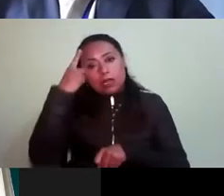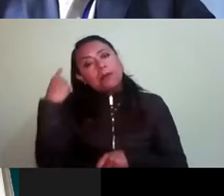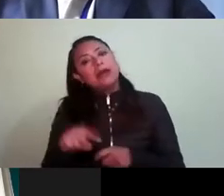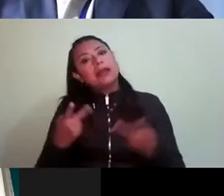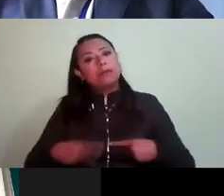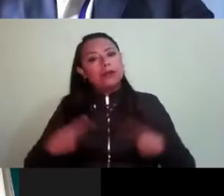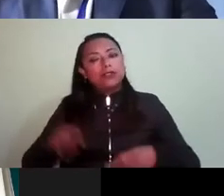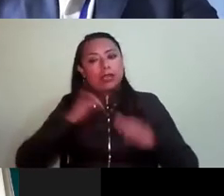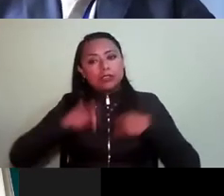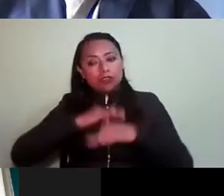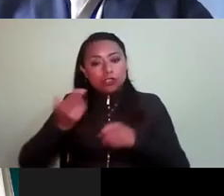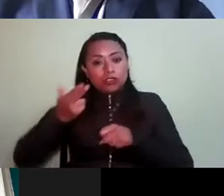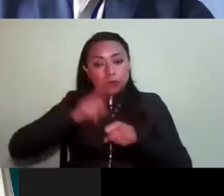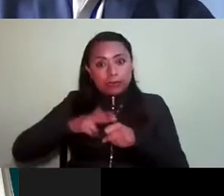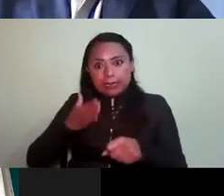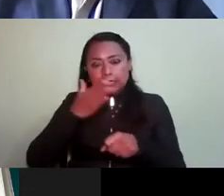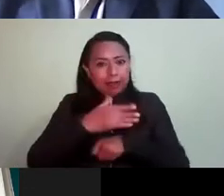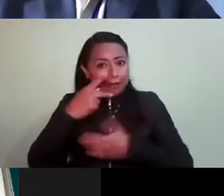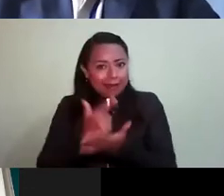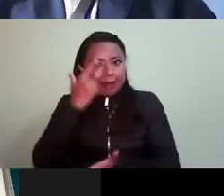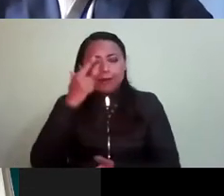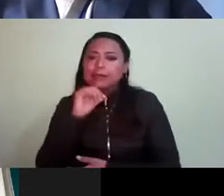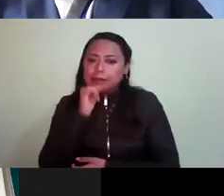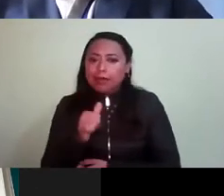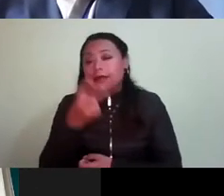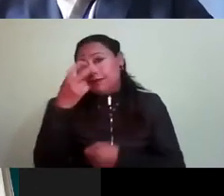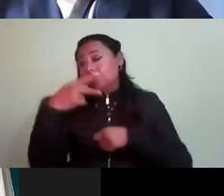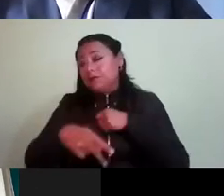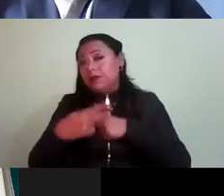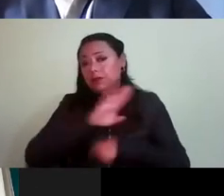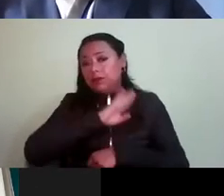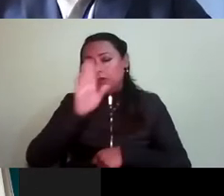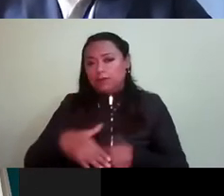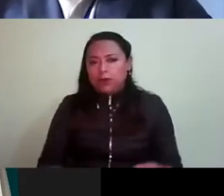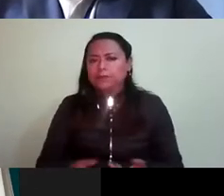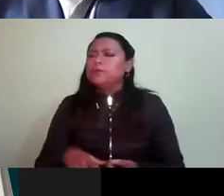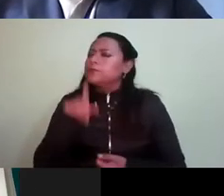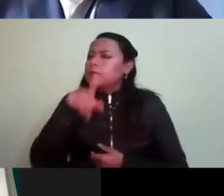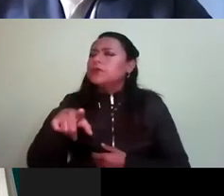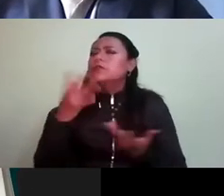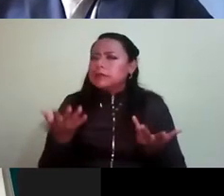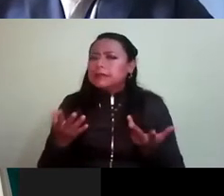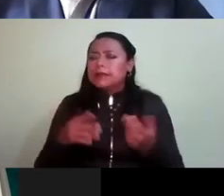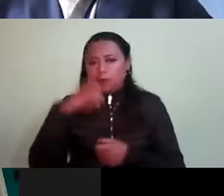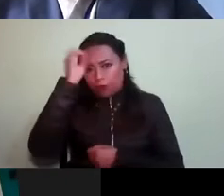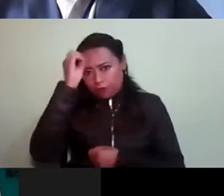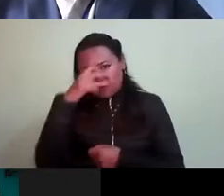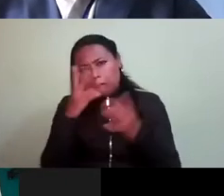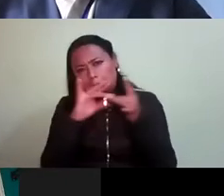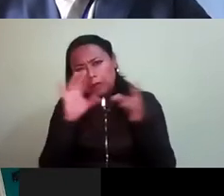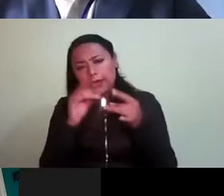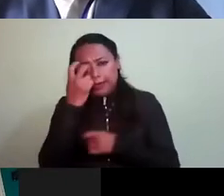los hospitales y pueda tener riesgo de fallecer. Entonces, ¿qué nos puede también comentar en ese